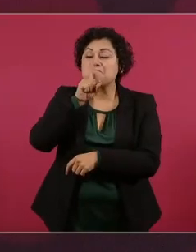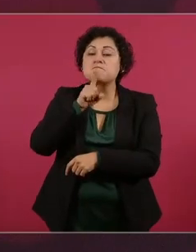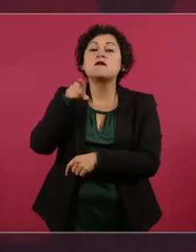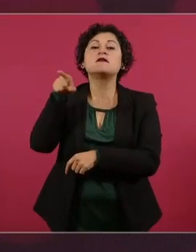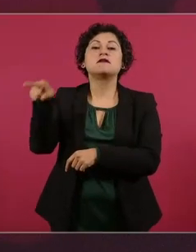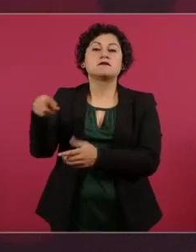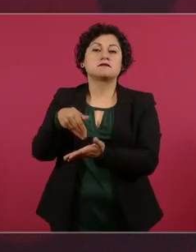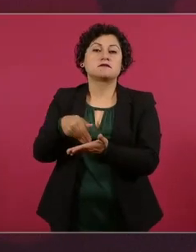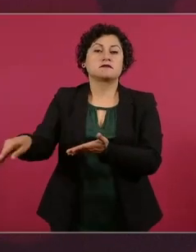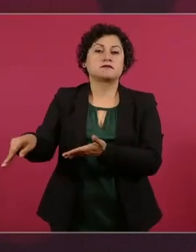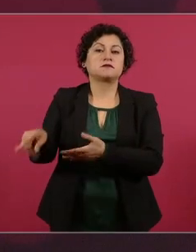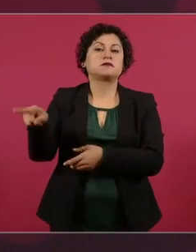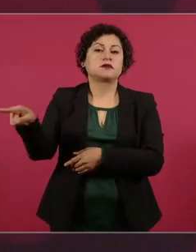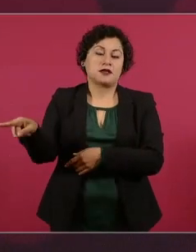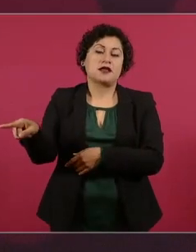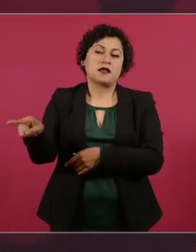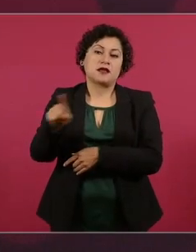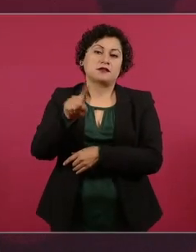Fausto Zapata.